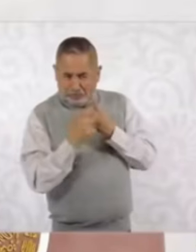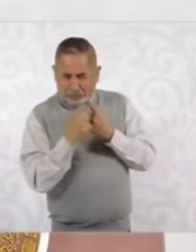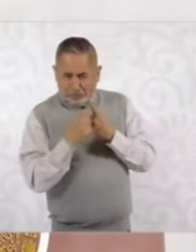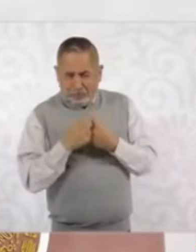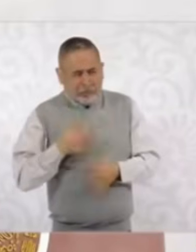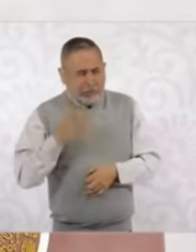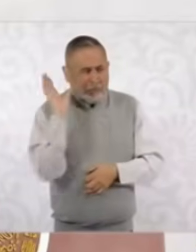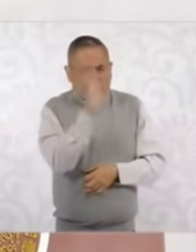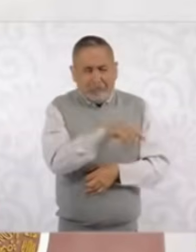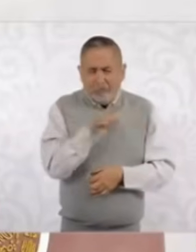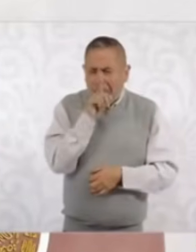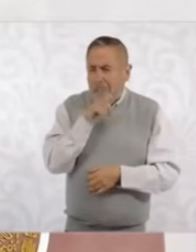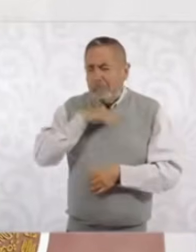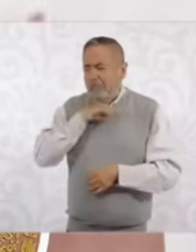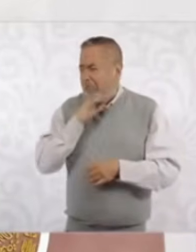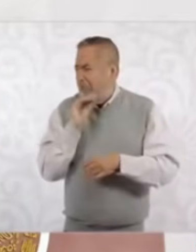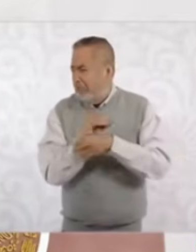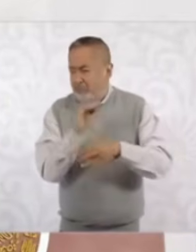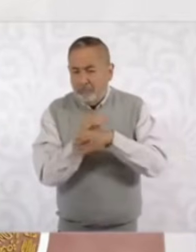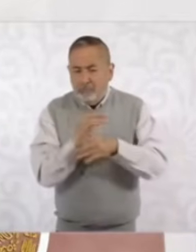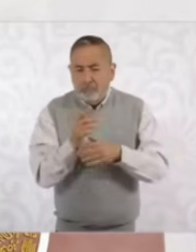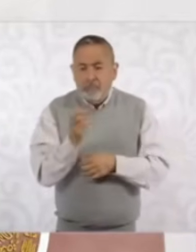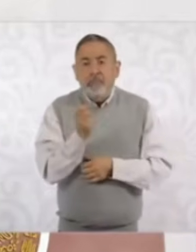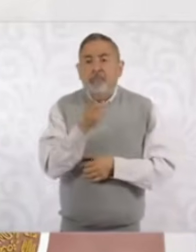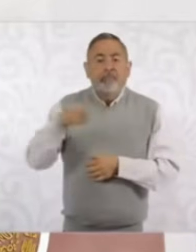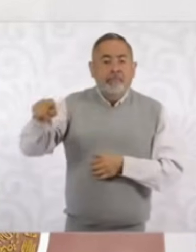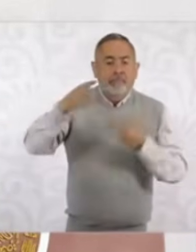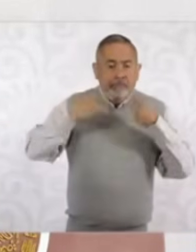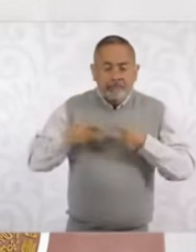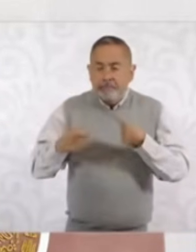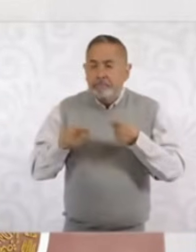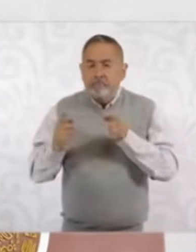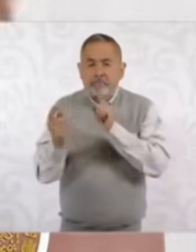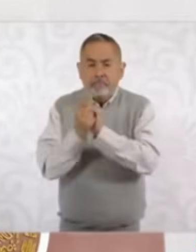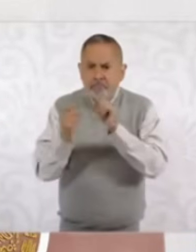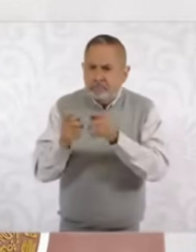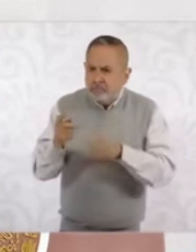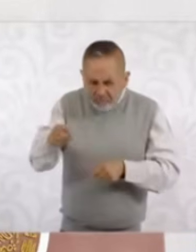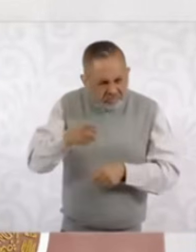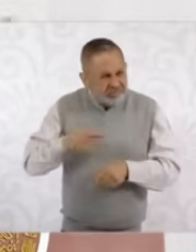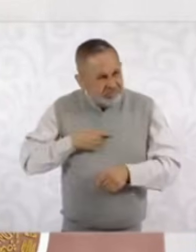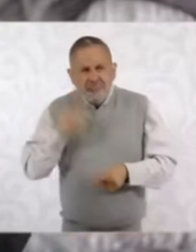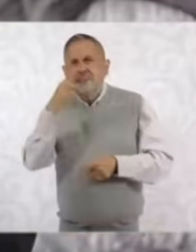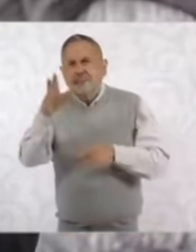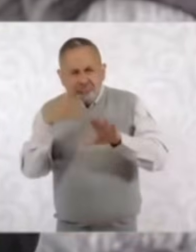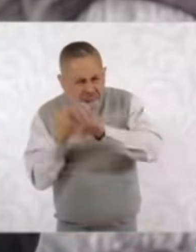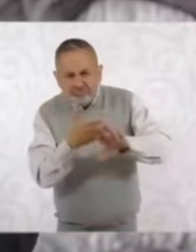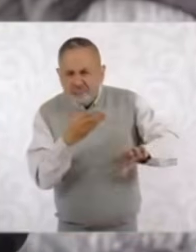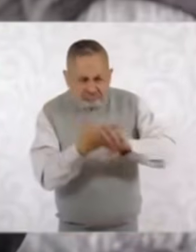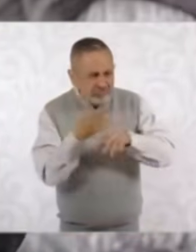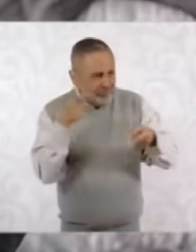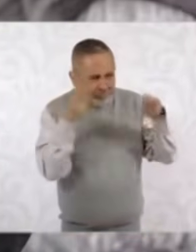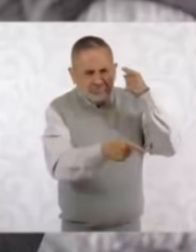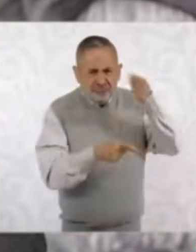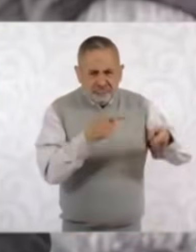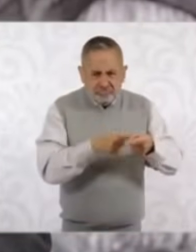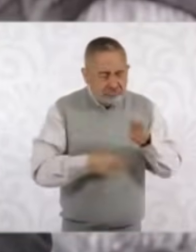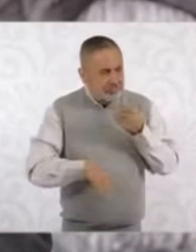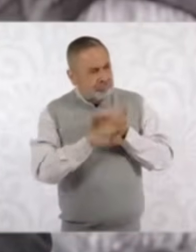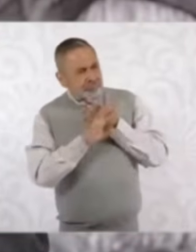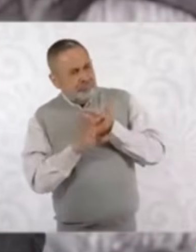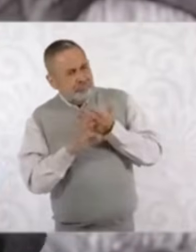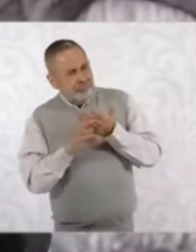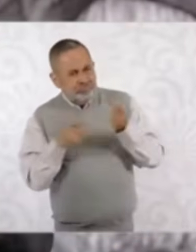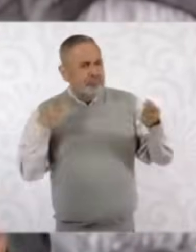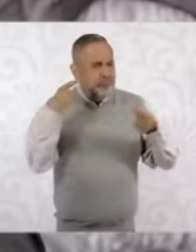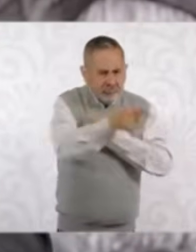violencia que generaba, pero había muchas mujeres que me encontraban en la calle y que me decían que no me dejara, que porque si así se metían conmigo,